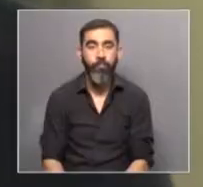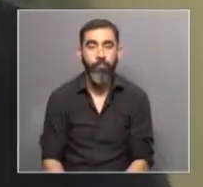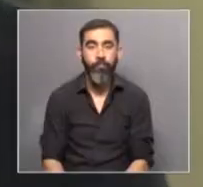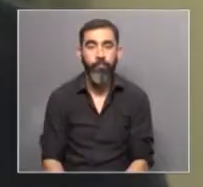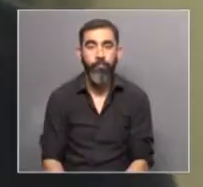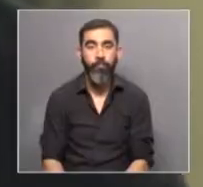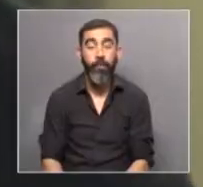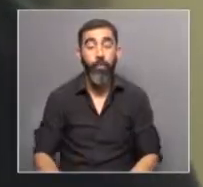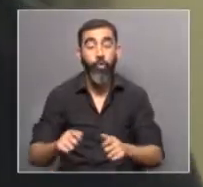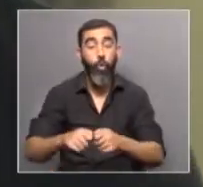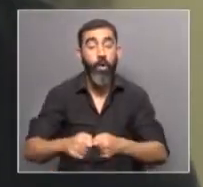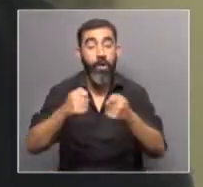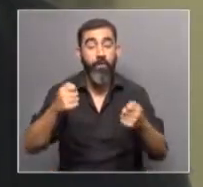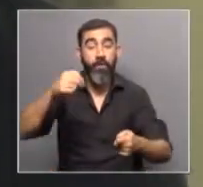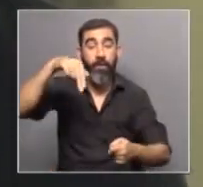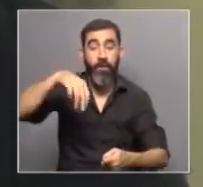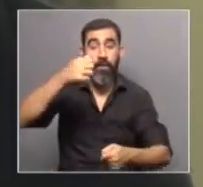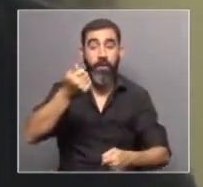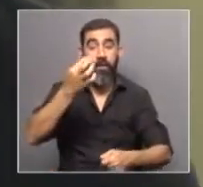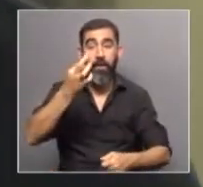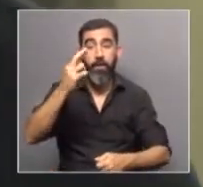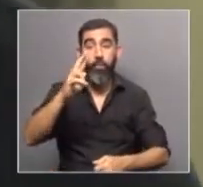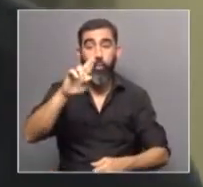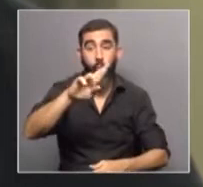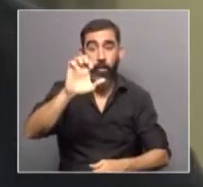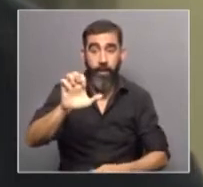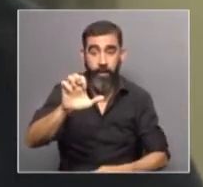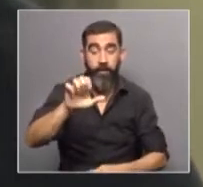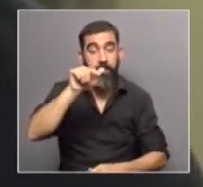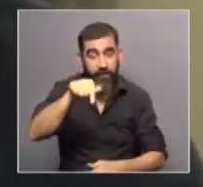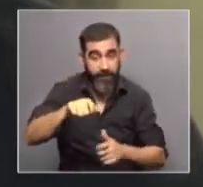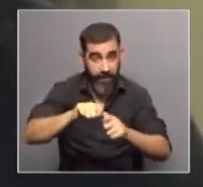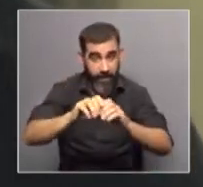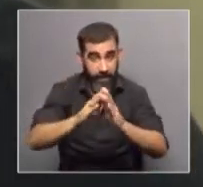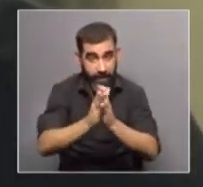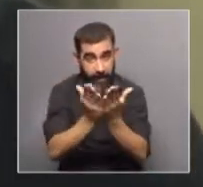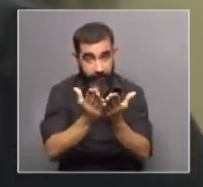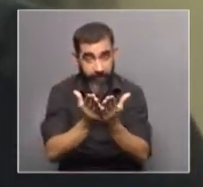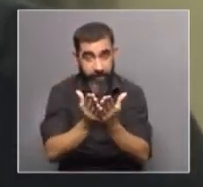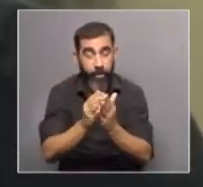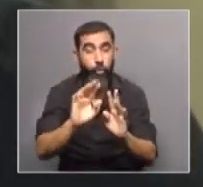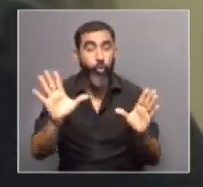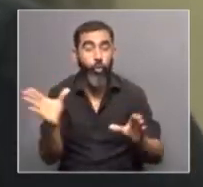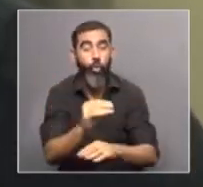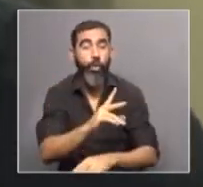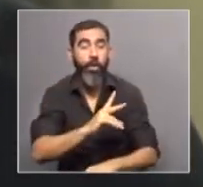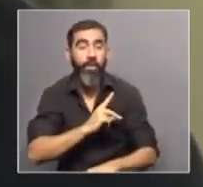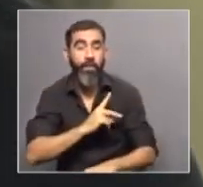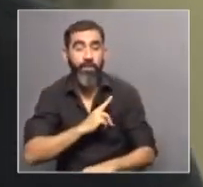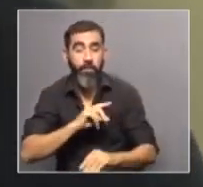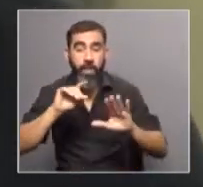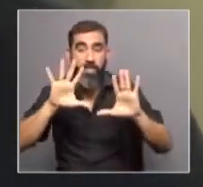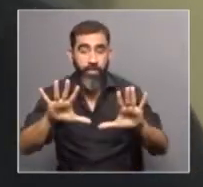Cuando llegué a la revista Nature, en esa edición de todos los diciembres, de los 10 de